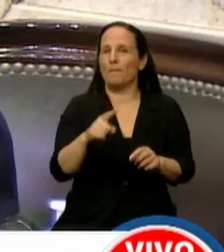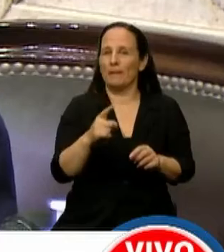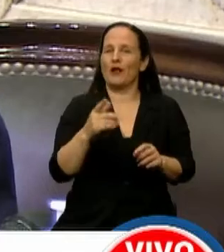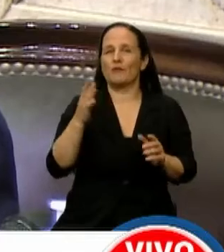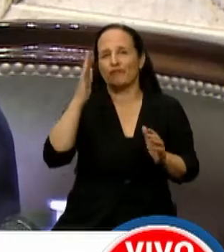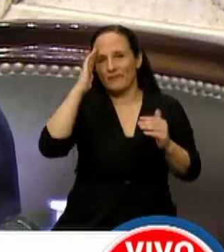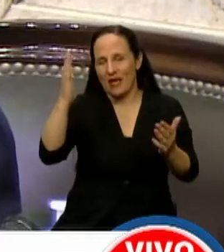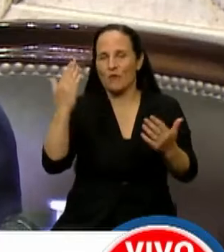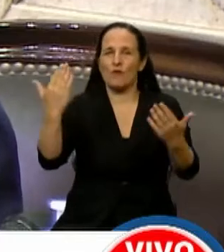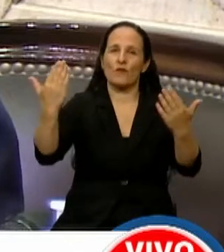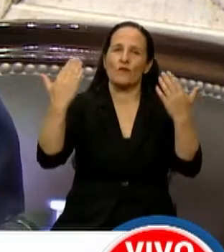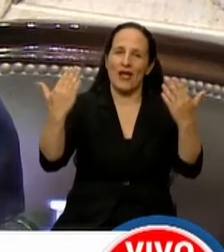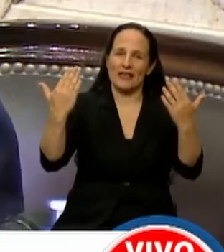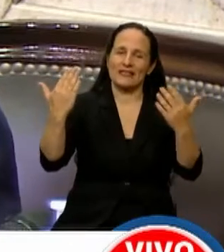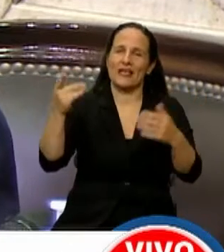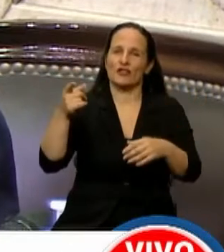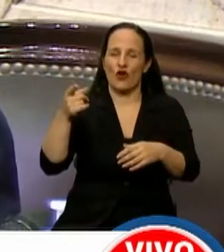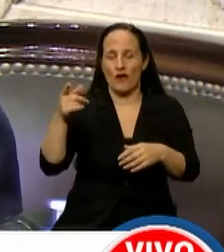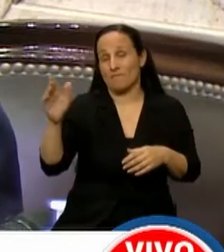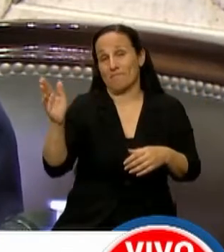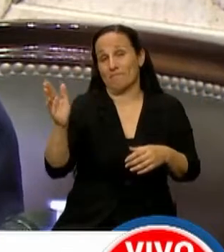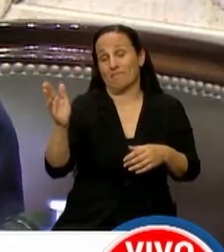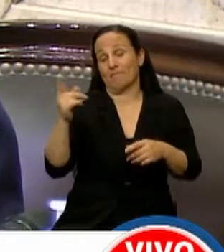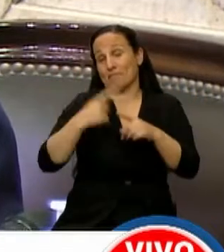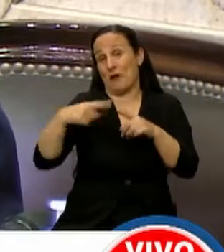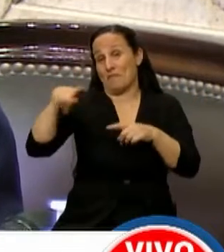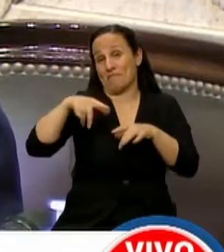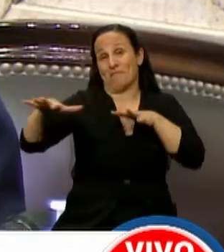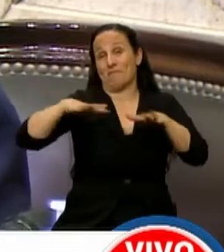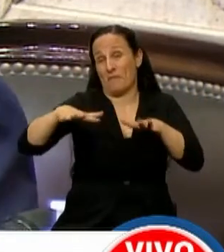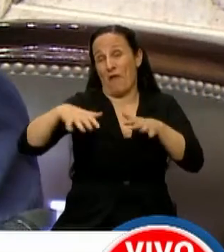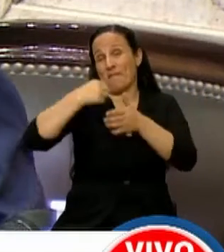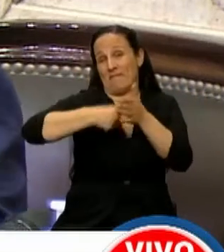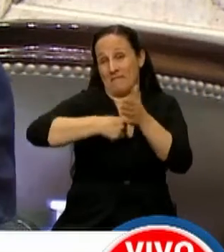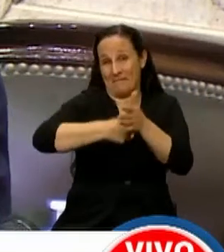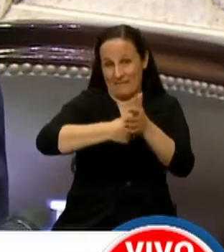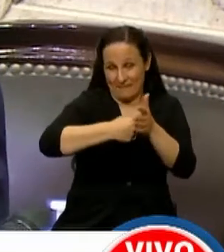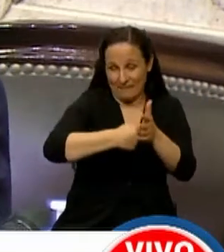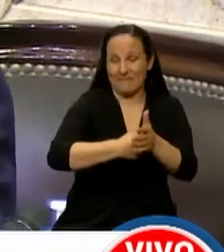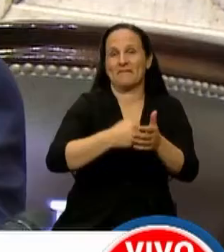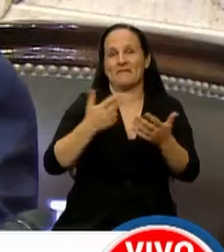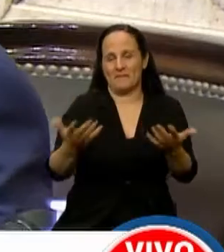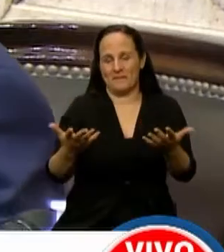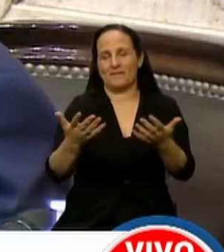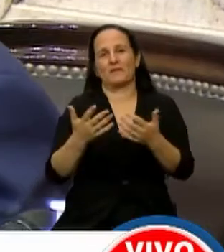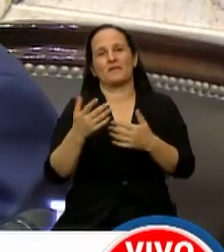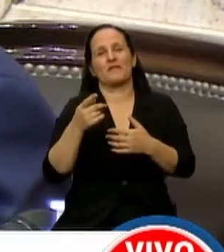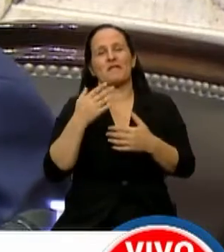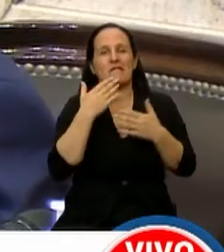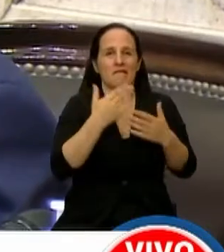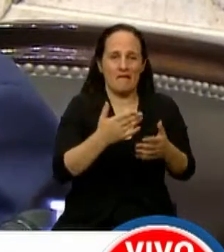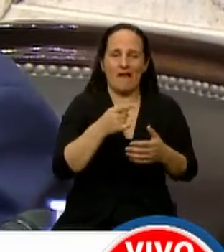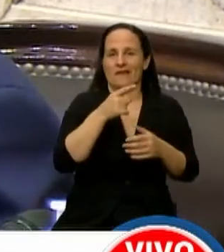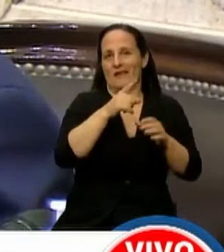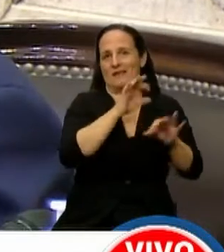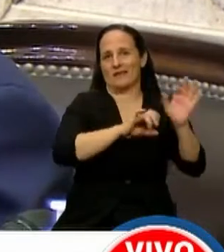a todos y felicitaciones a toda esta movida que se ha implementado, por supuesto, a través